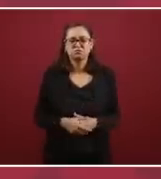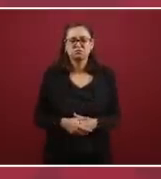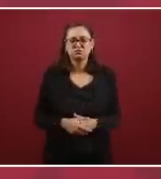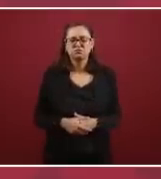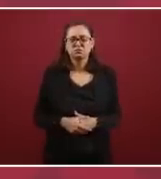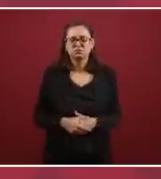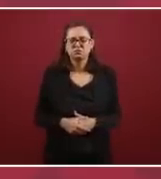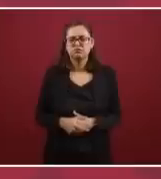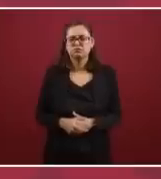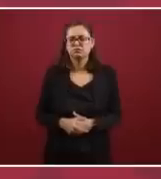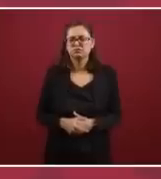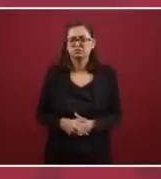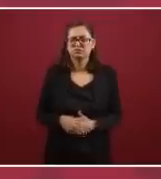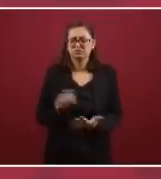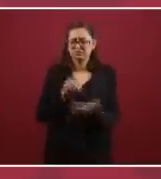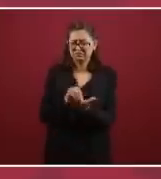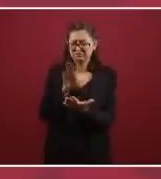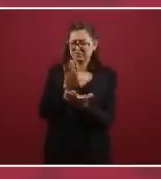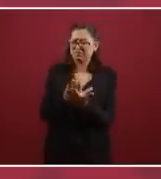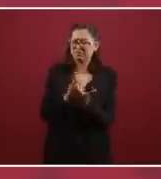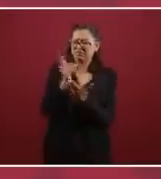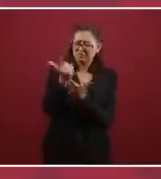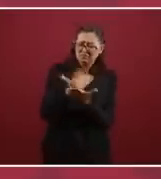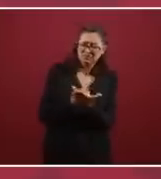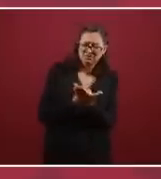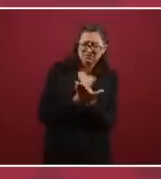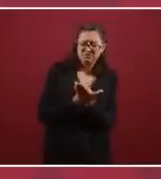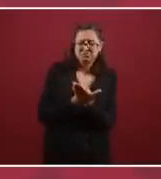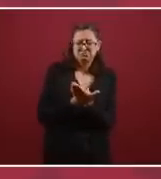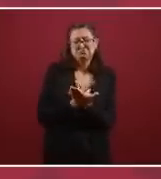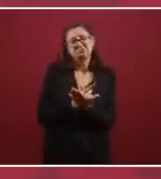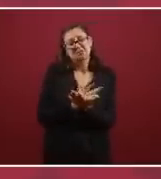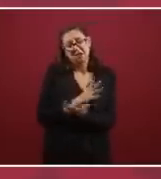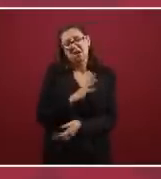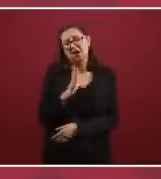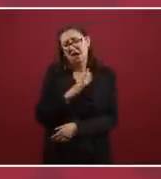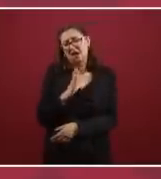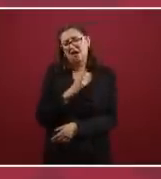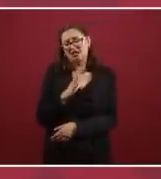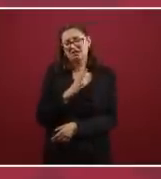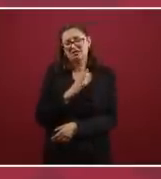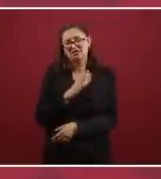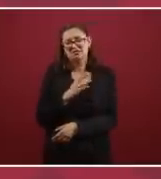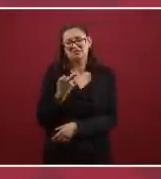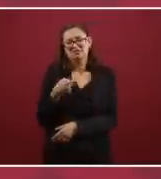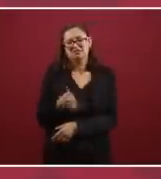alguna forma de registro, pero